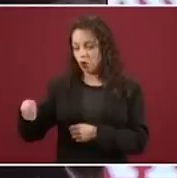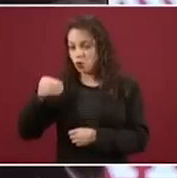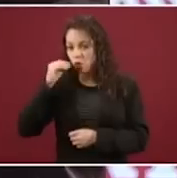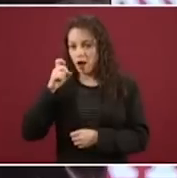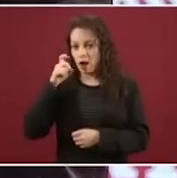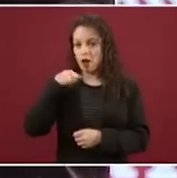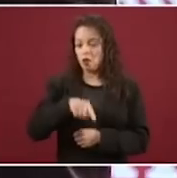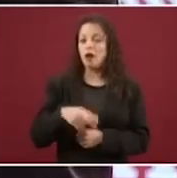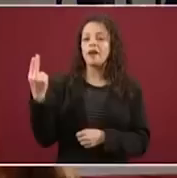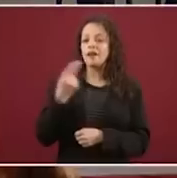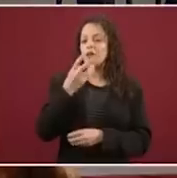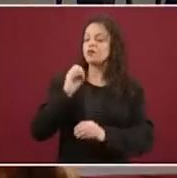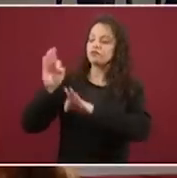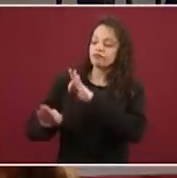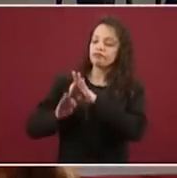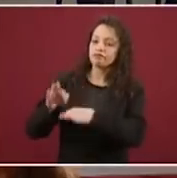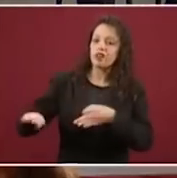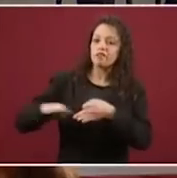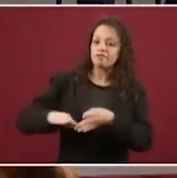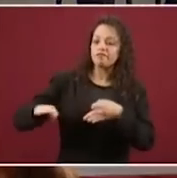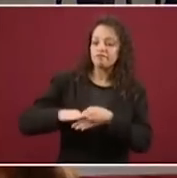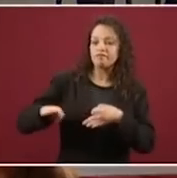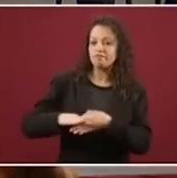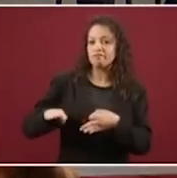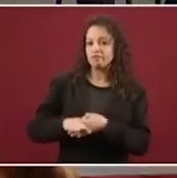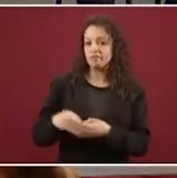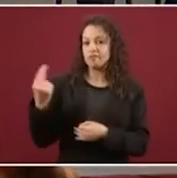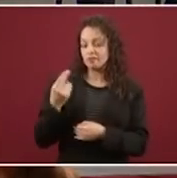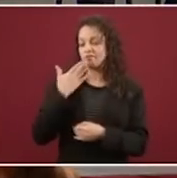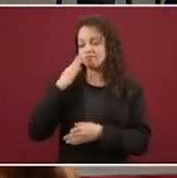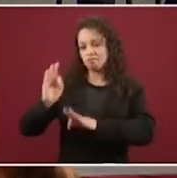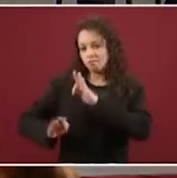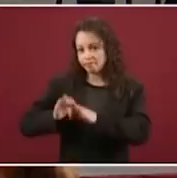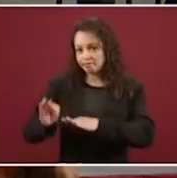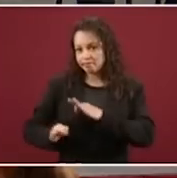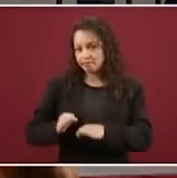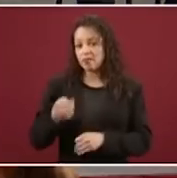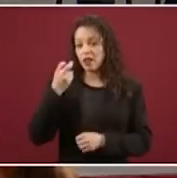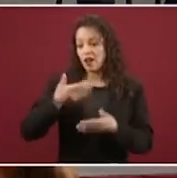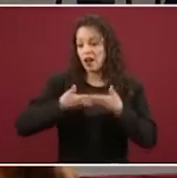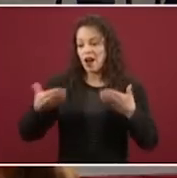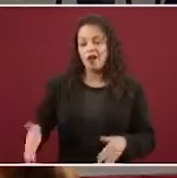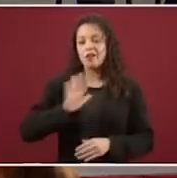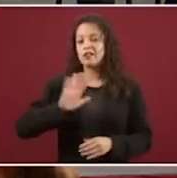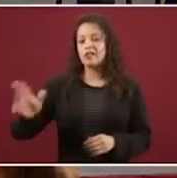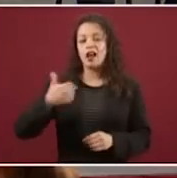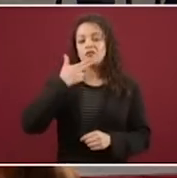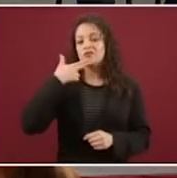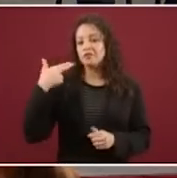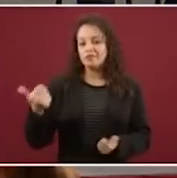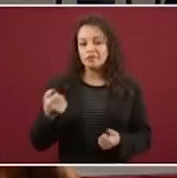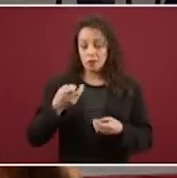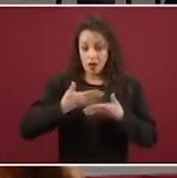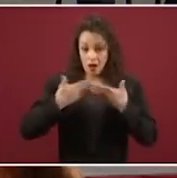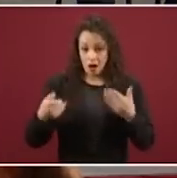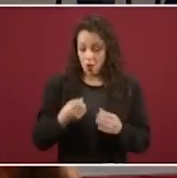y pues muchos están inservibles. Entonces se está optando por un